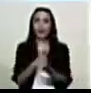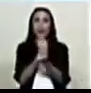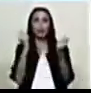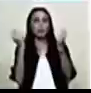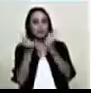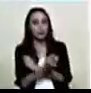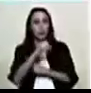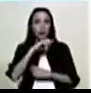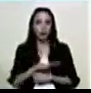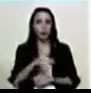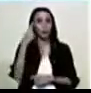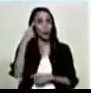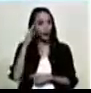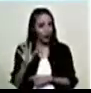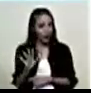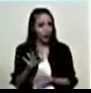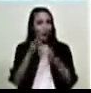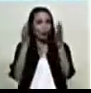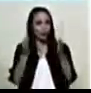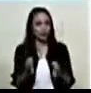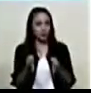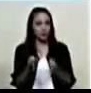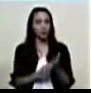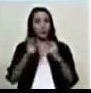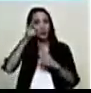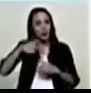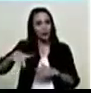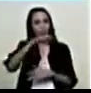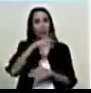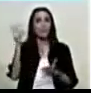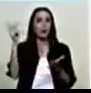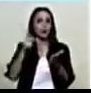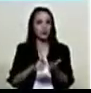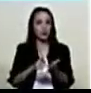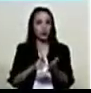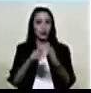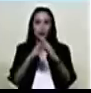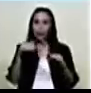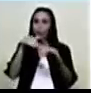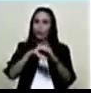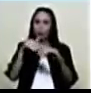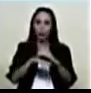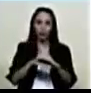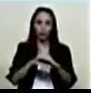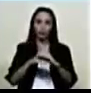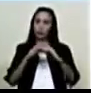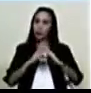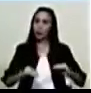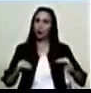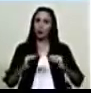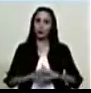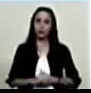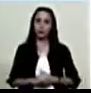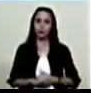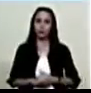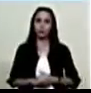revolución. Creo que el pueblo va a dar una lección de participación, de voto popular y